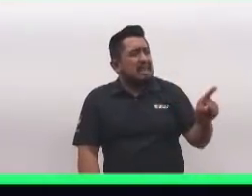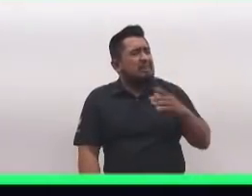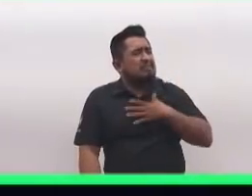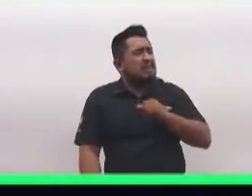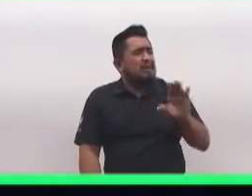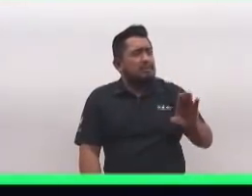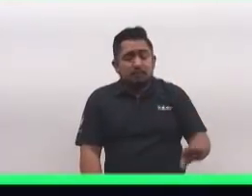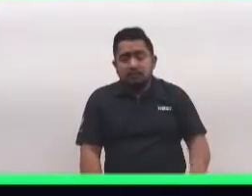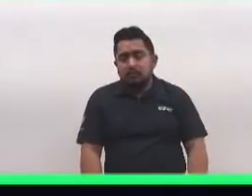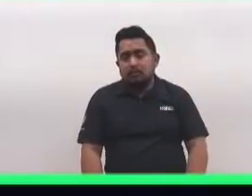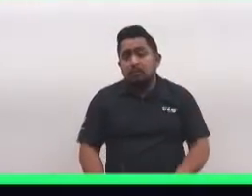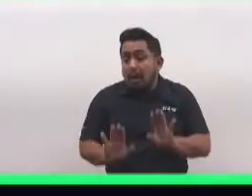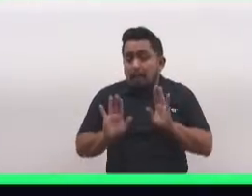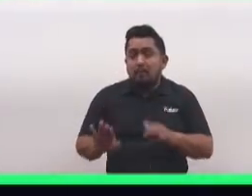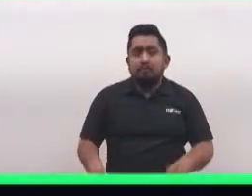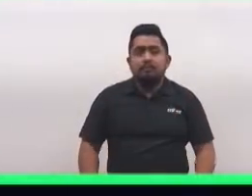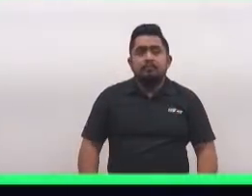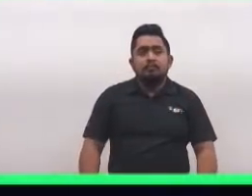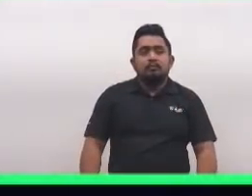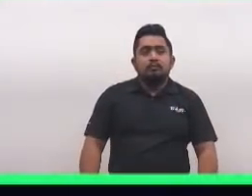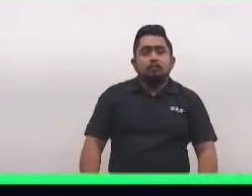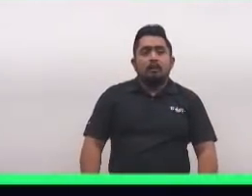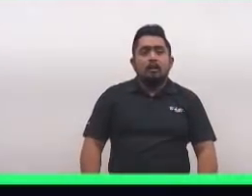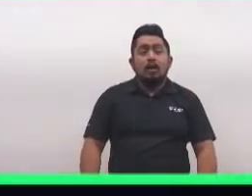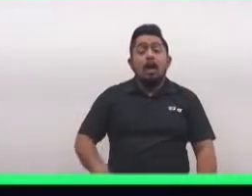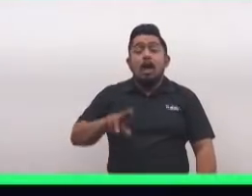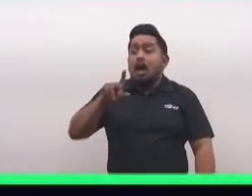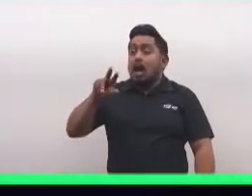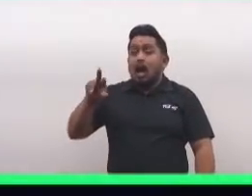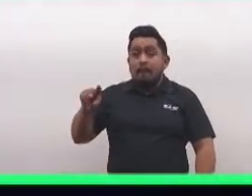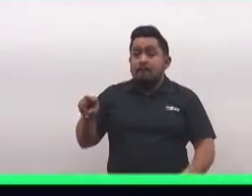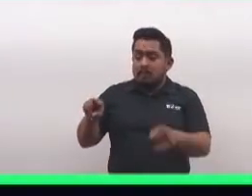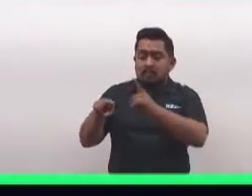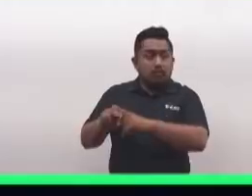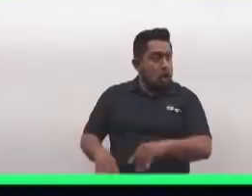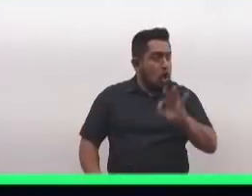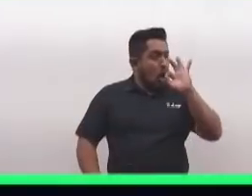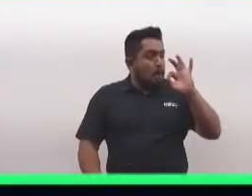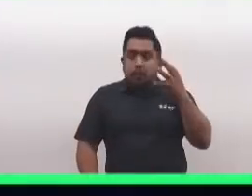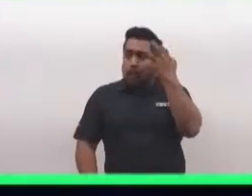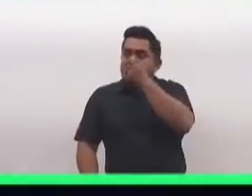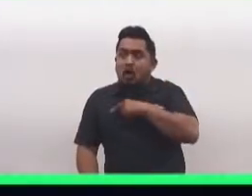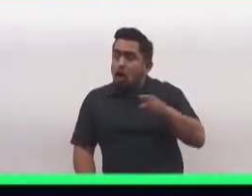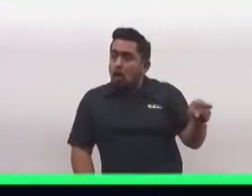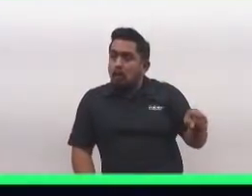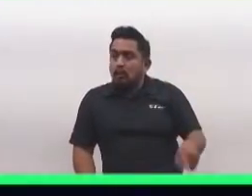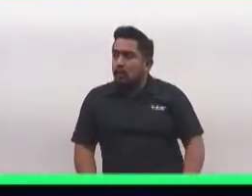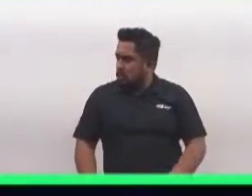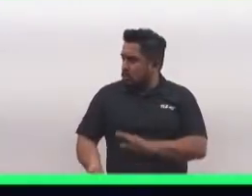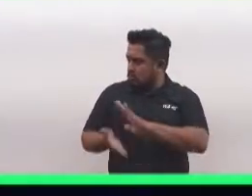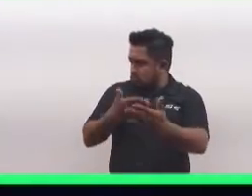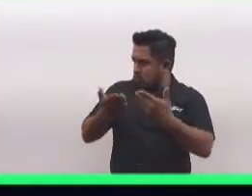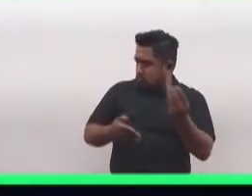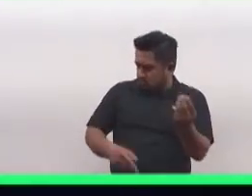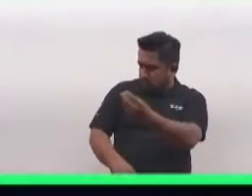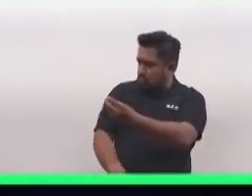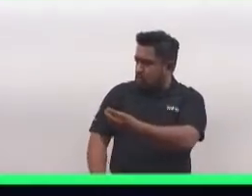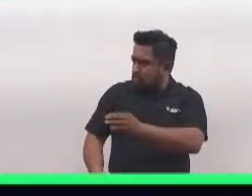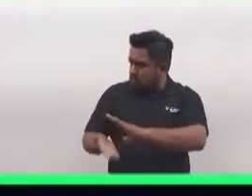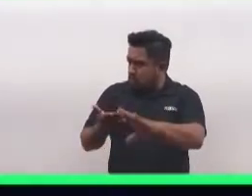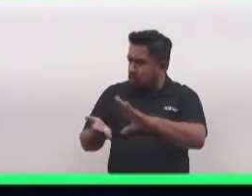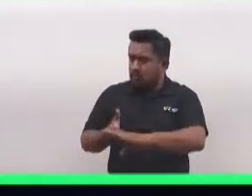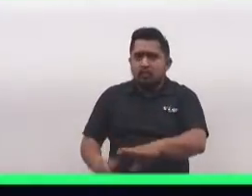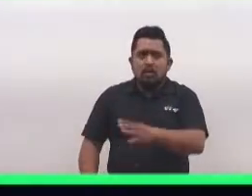bueno pero sí un buen amigo de la iglesia hay pastor que chivo está el carro de su ídolo sólo